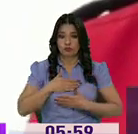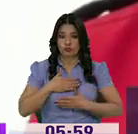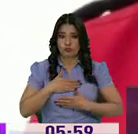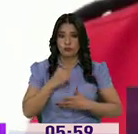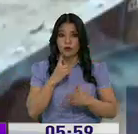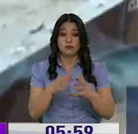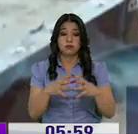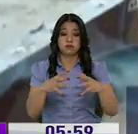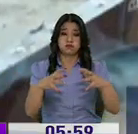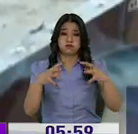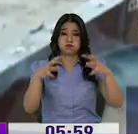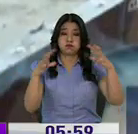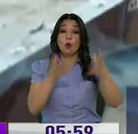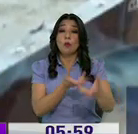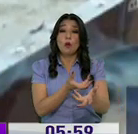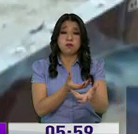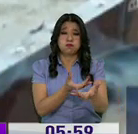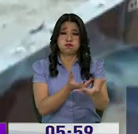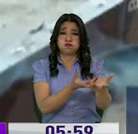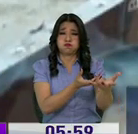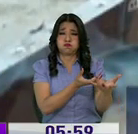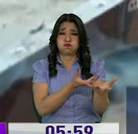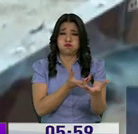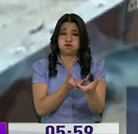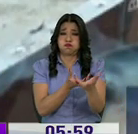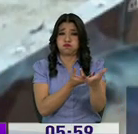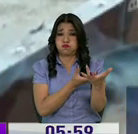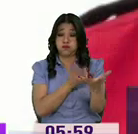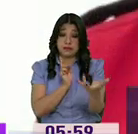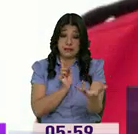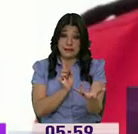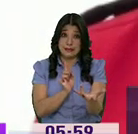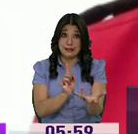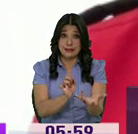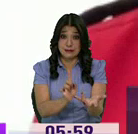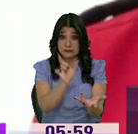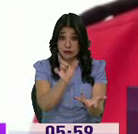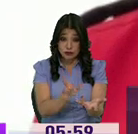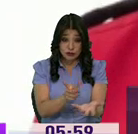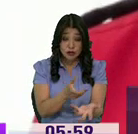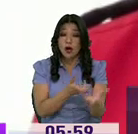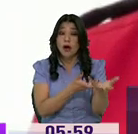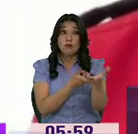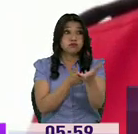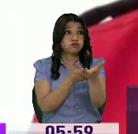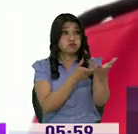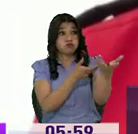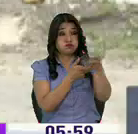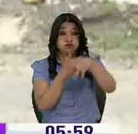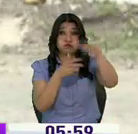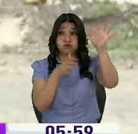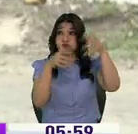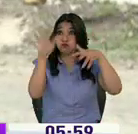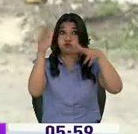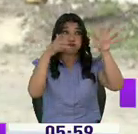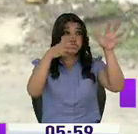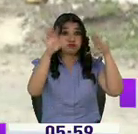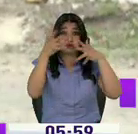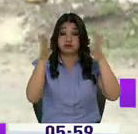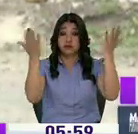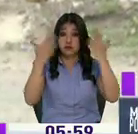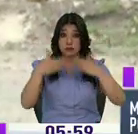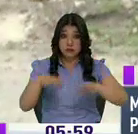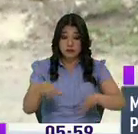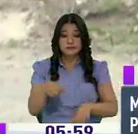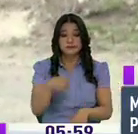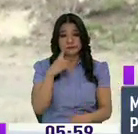hacer humo. Nos acercamos hasta donde se encontraba la persona y con el humo logramos espantar. Al final, el cadáver